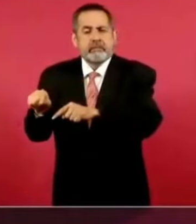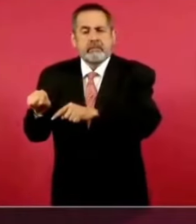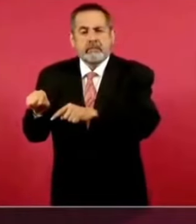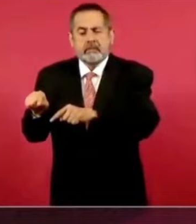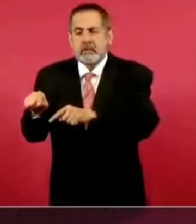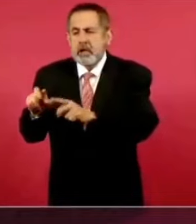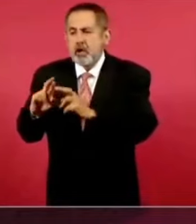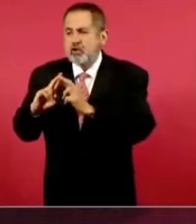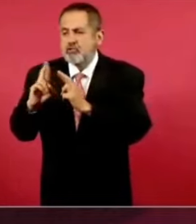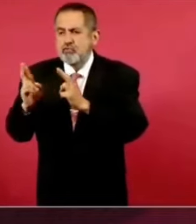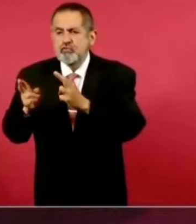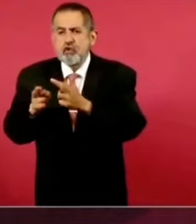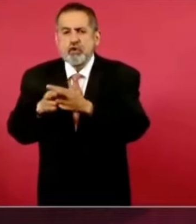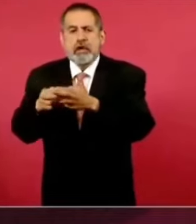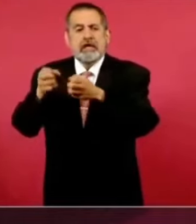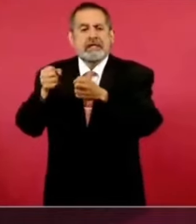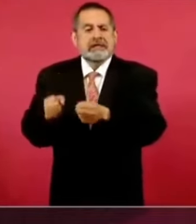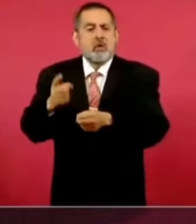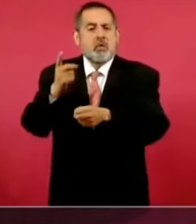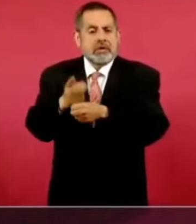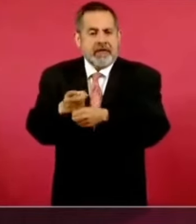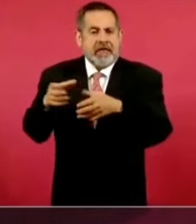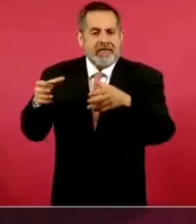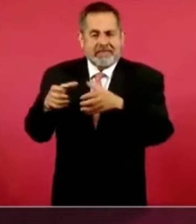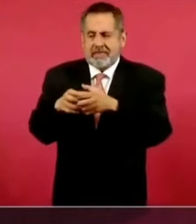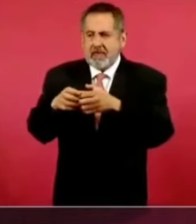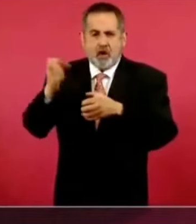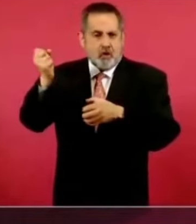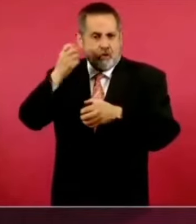una reunión del Gabinete de Seguridad